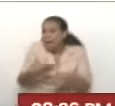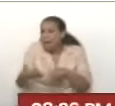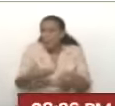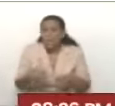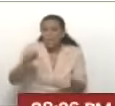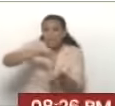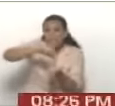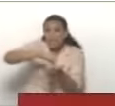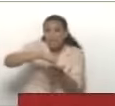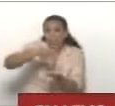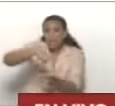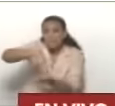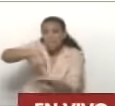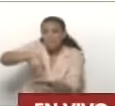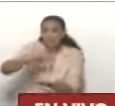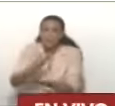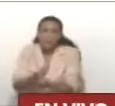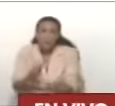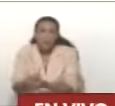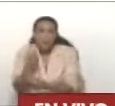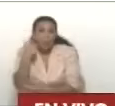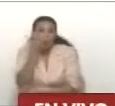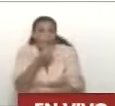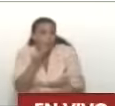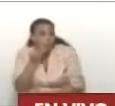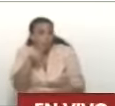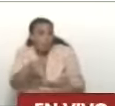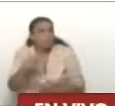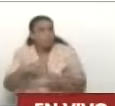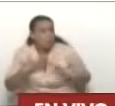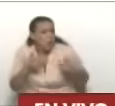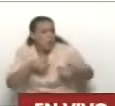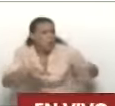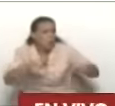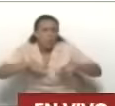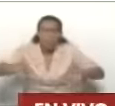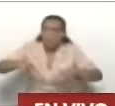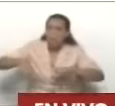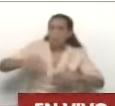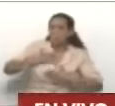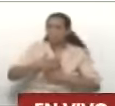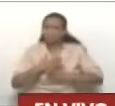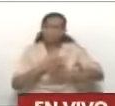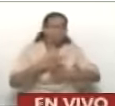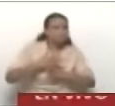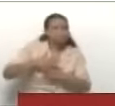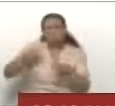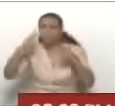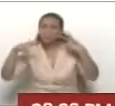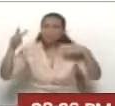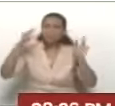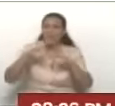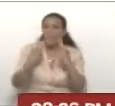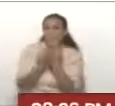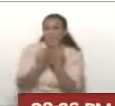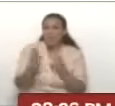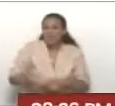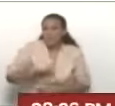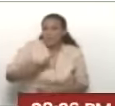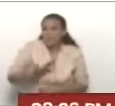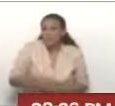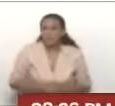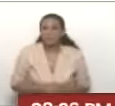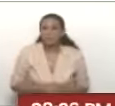el centro de Maturín, por estos espacios, los jóvenes hoy tienen espacio donde estar, donde distraerse, y las familias, que es lo más